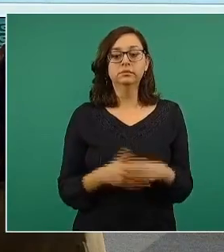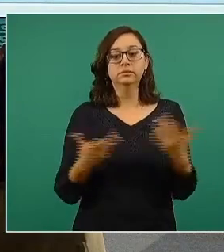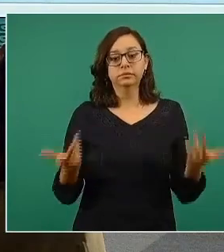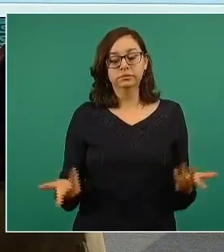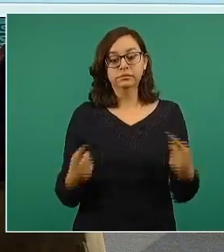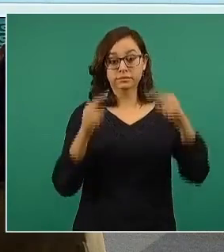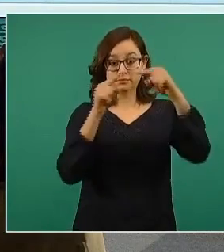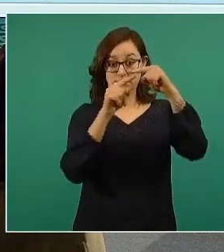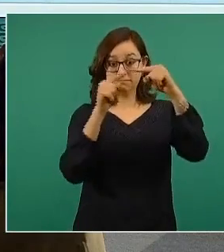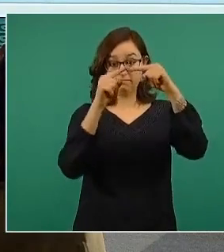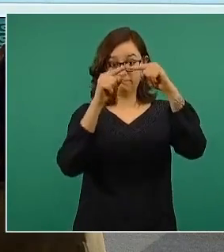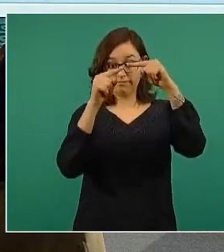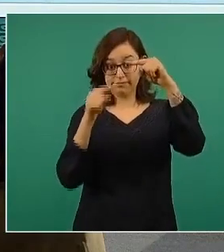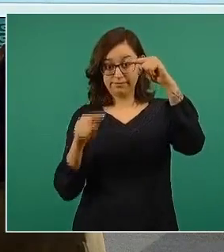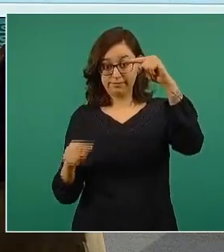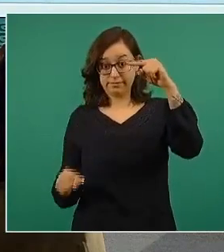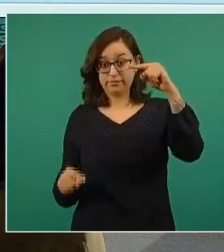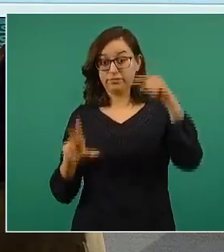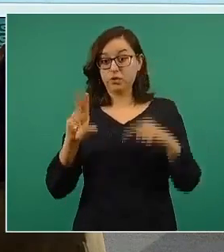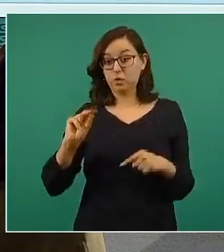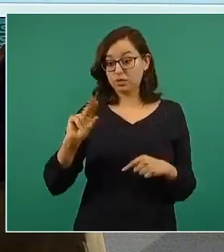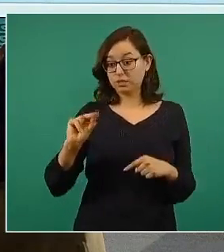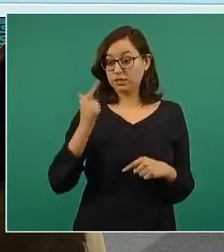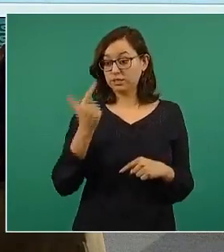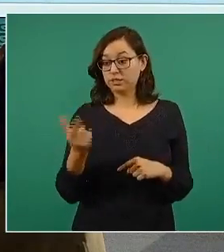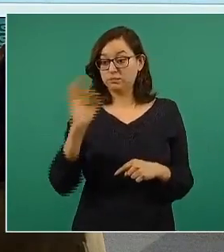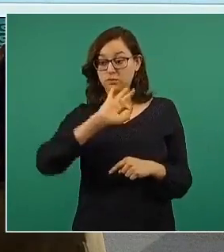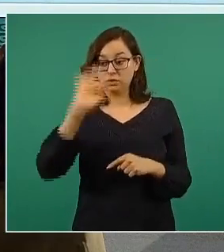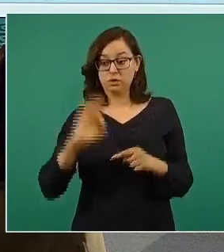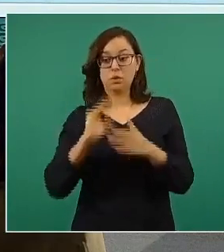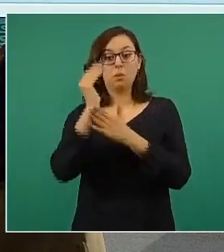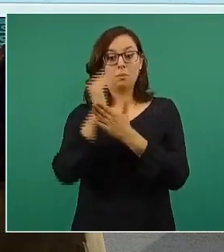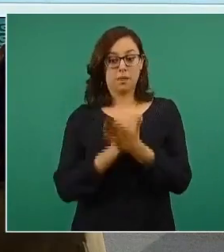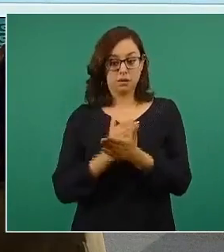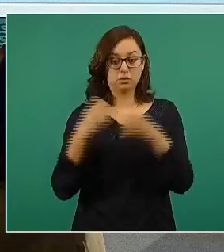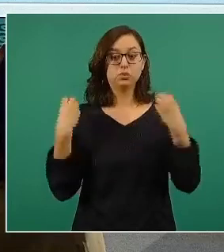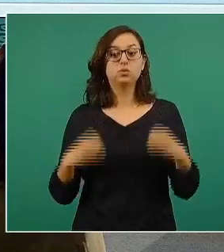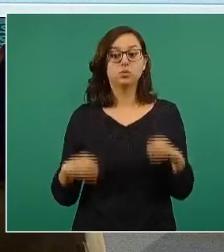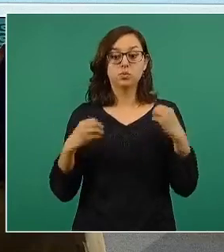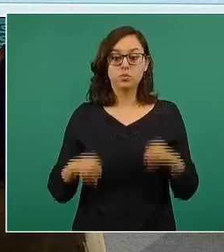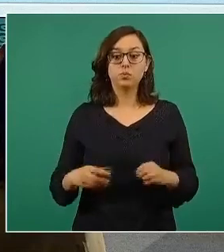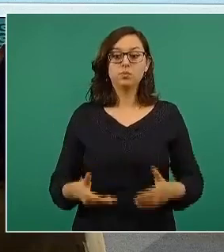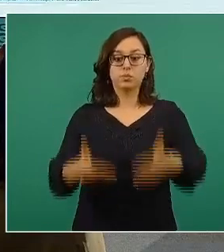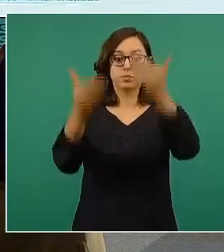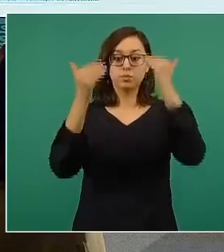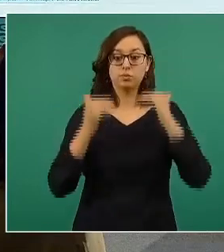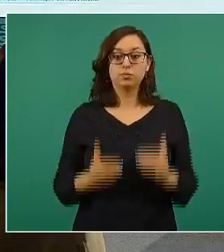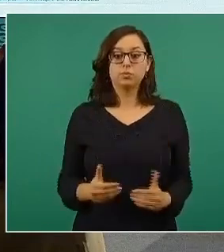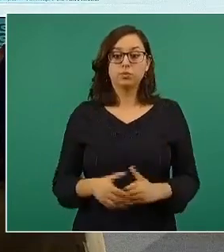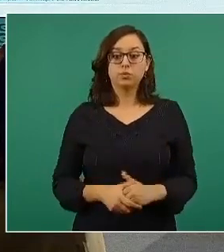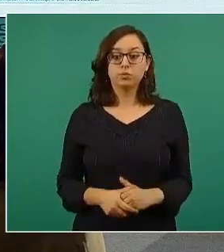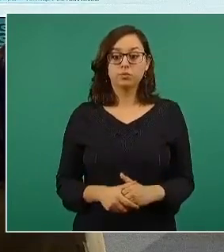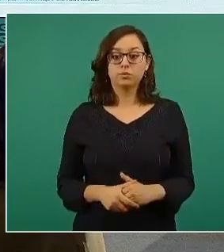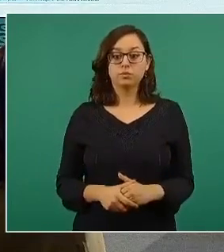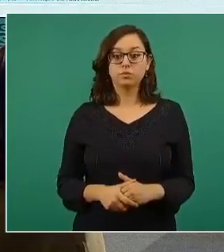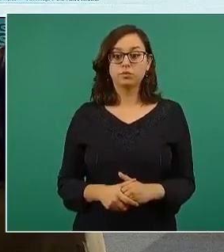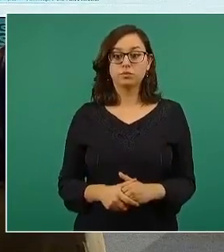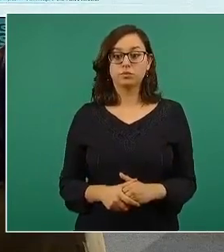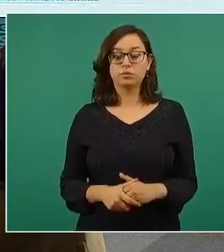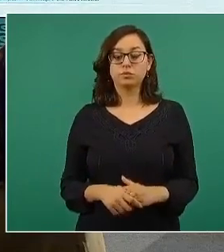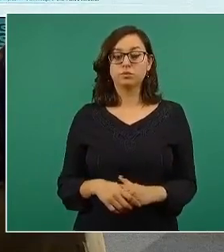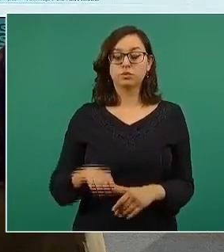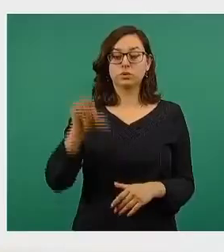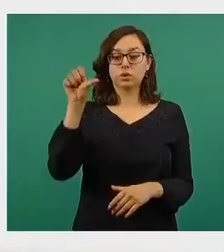si comparamos este punto con este punto. La siguiente. Hoy tuvimos